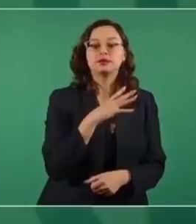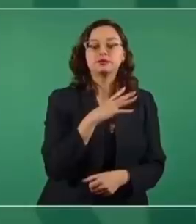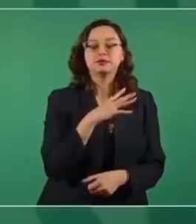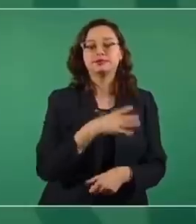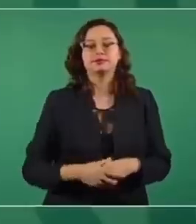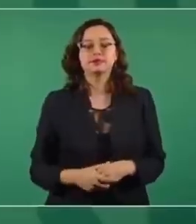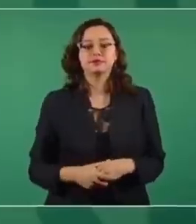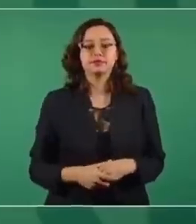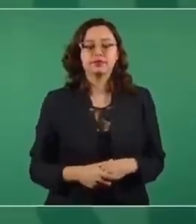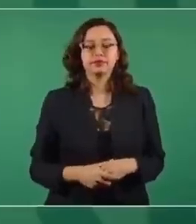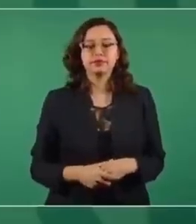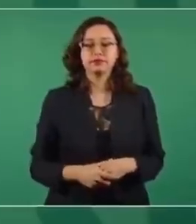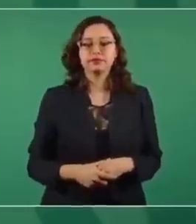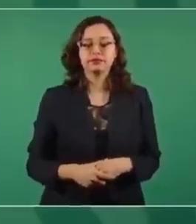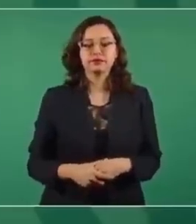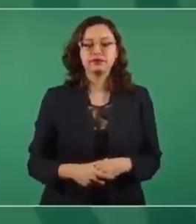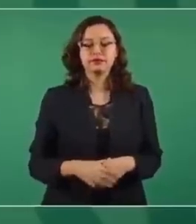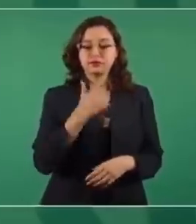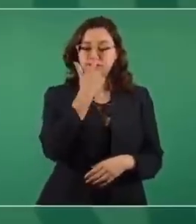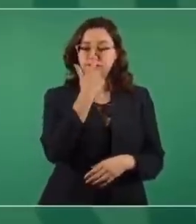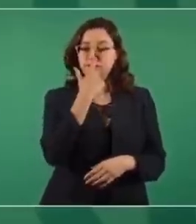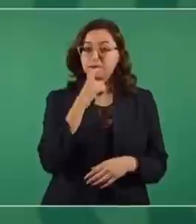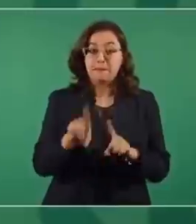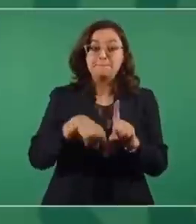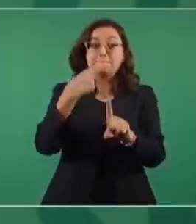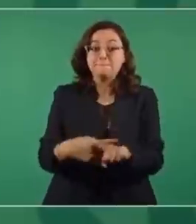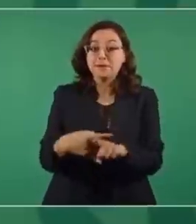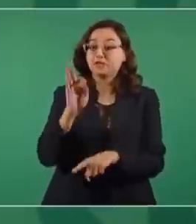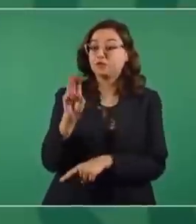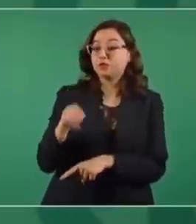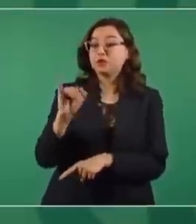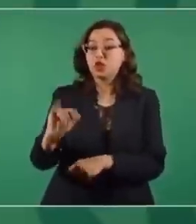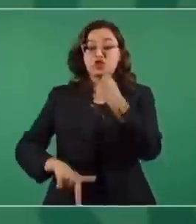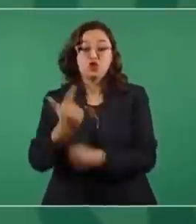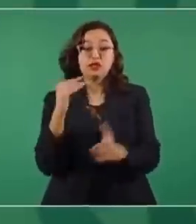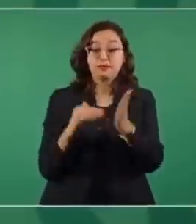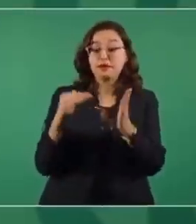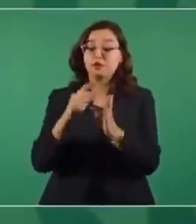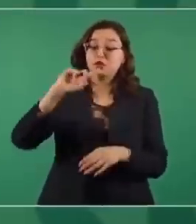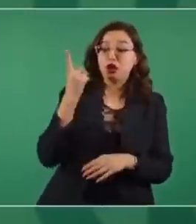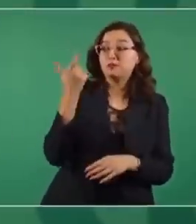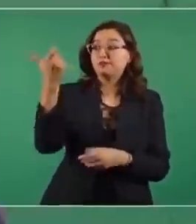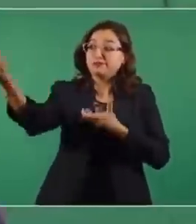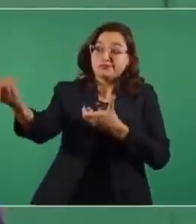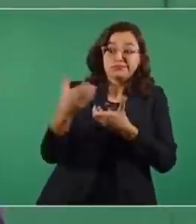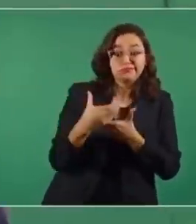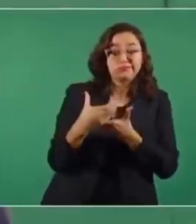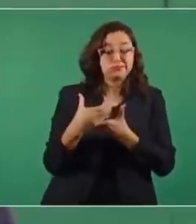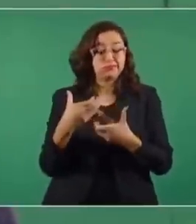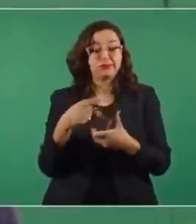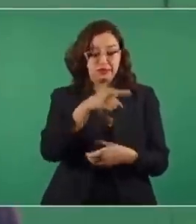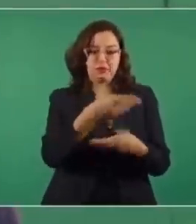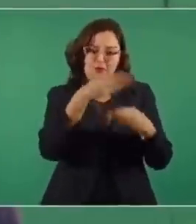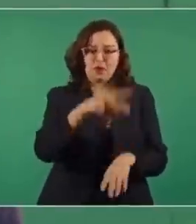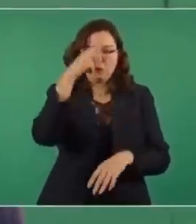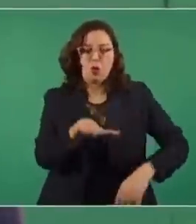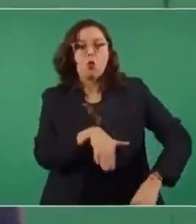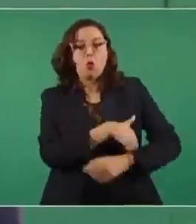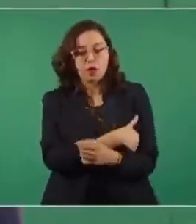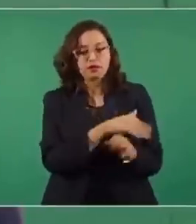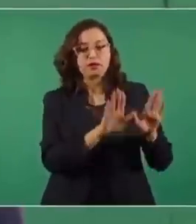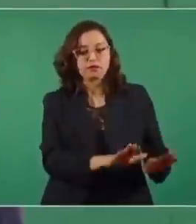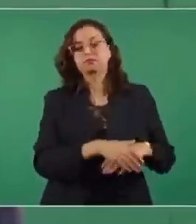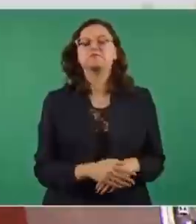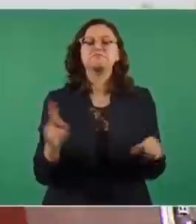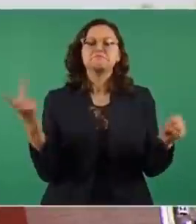dólares. Sí, llegan 12 mil millones de dólares más al Banco de México. Y resulta que esos 12 mil millones